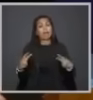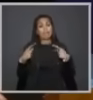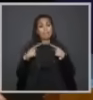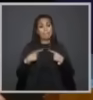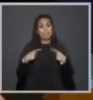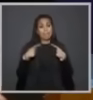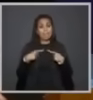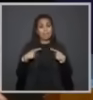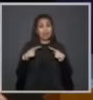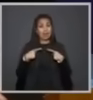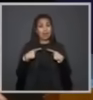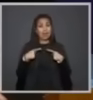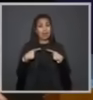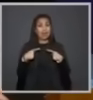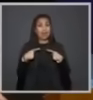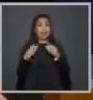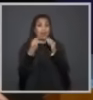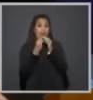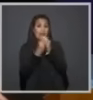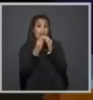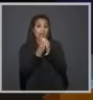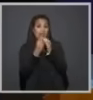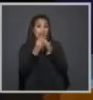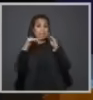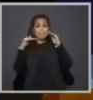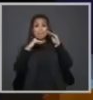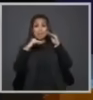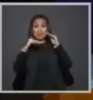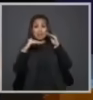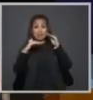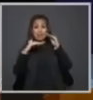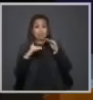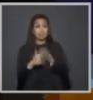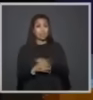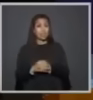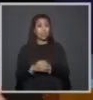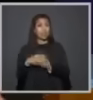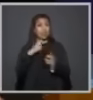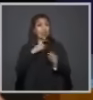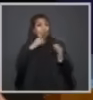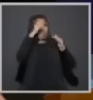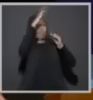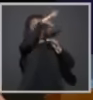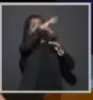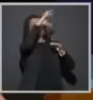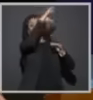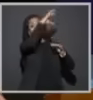en destruirla y solo hasta mero arriba un grupo